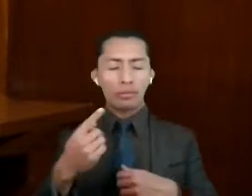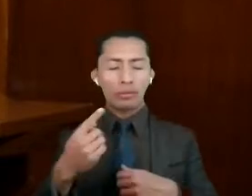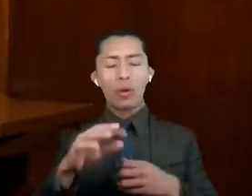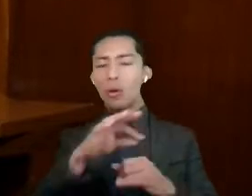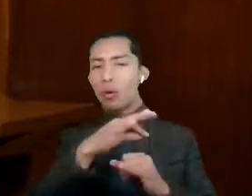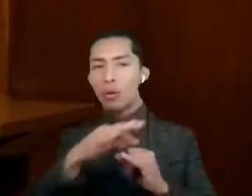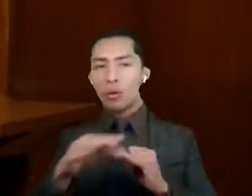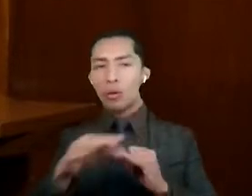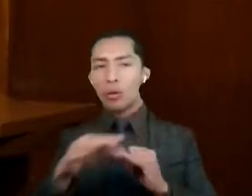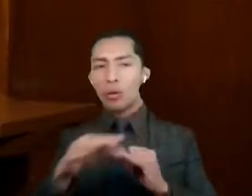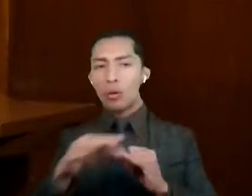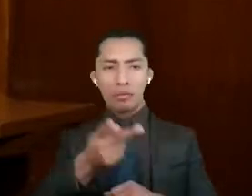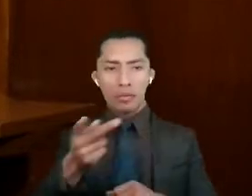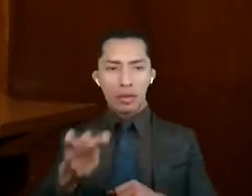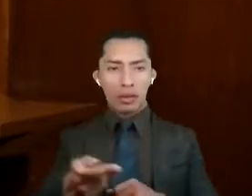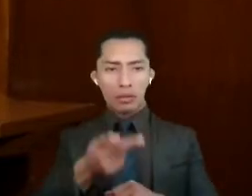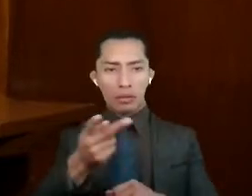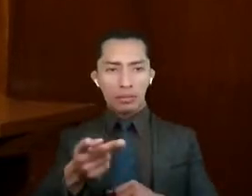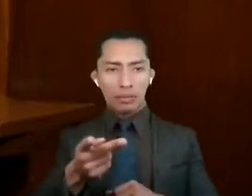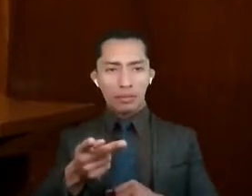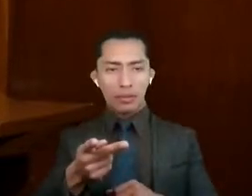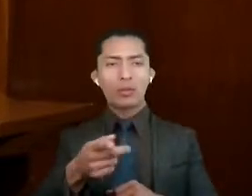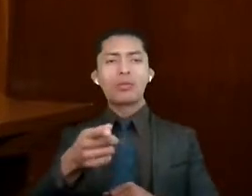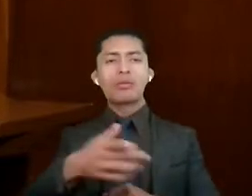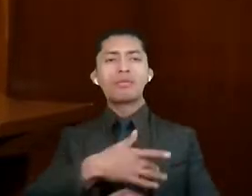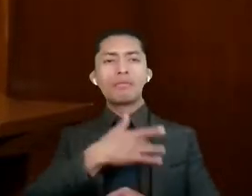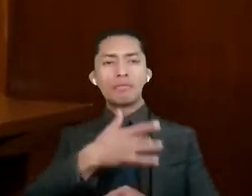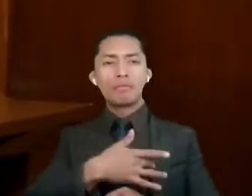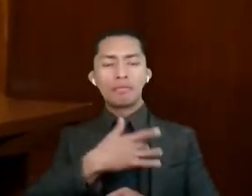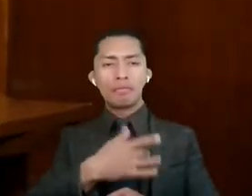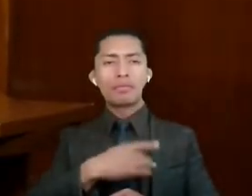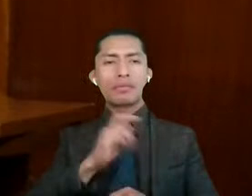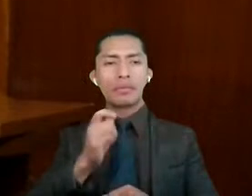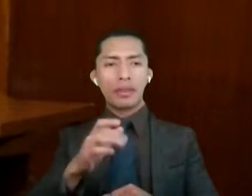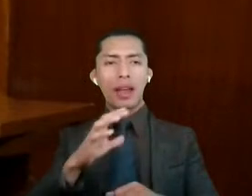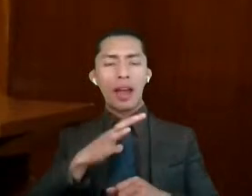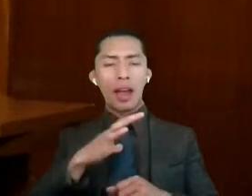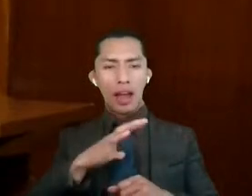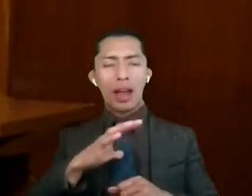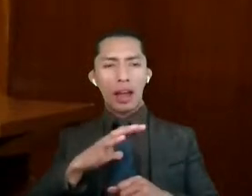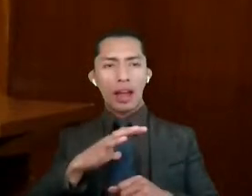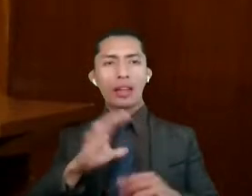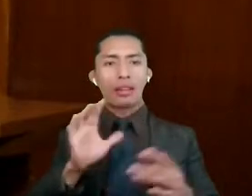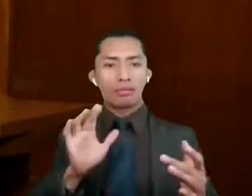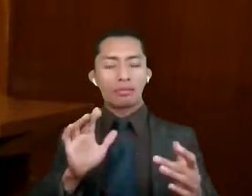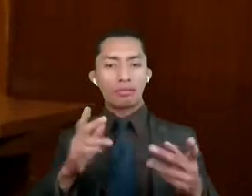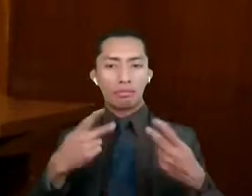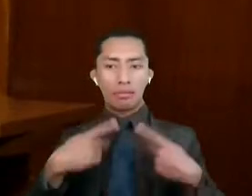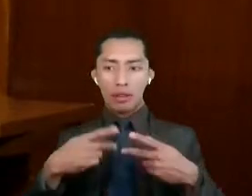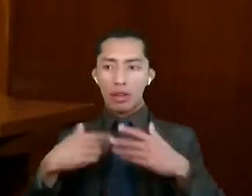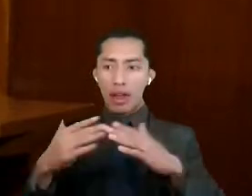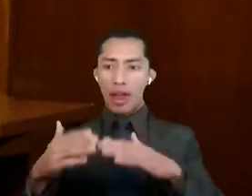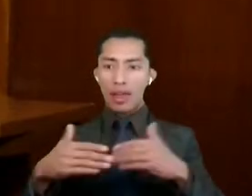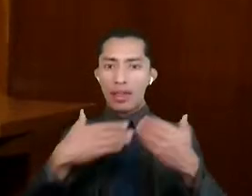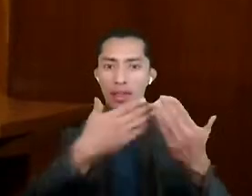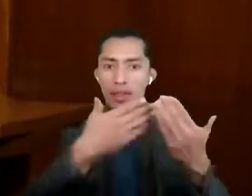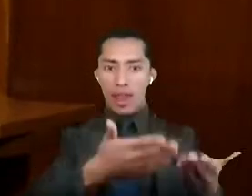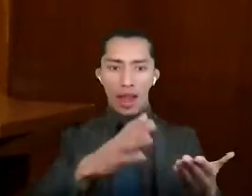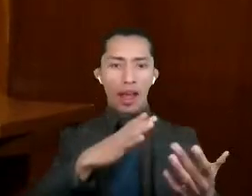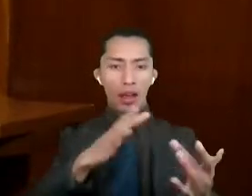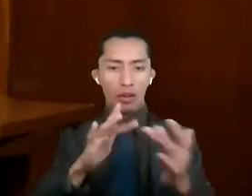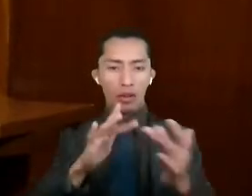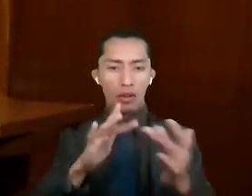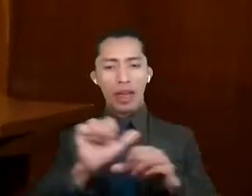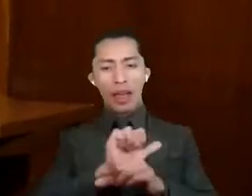preguntarle si considera usted que la conectividad es uno de los factores determinantes por los cuales